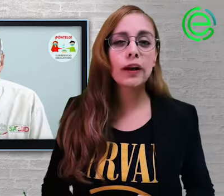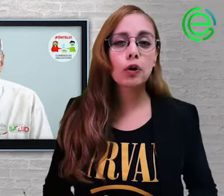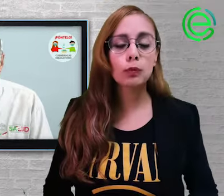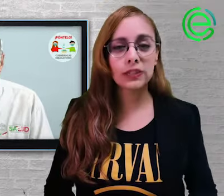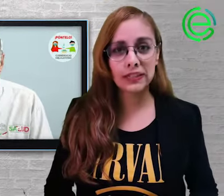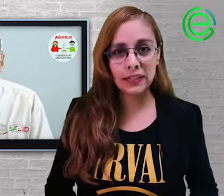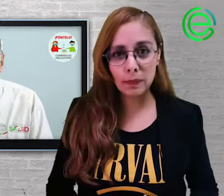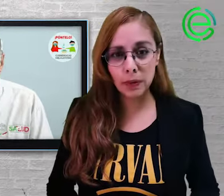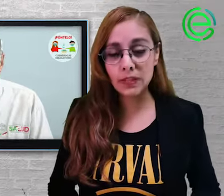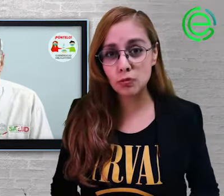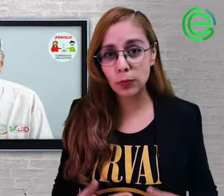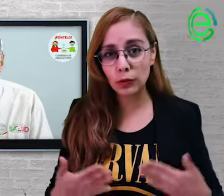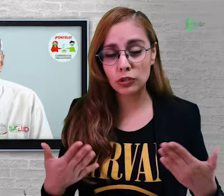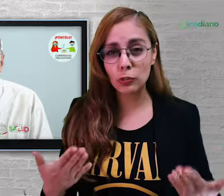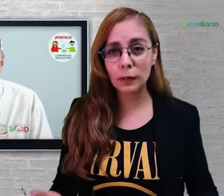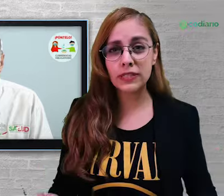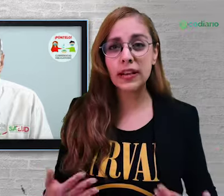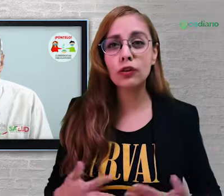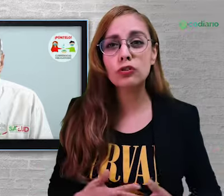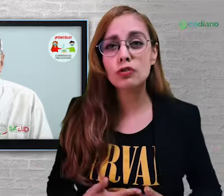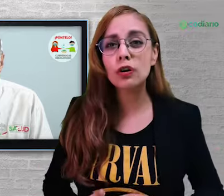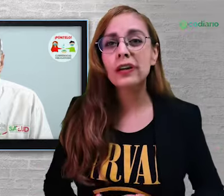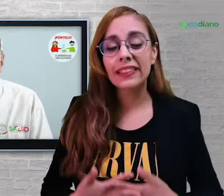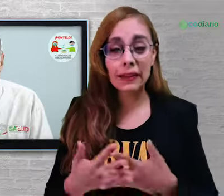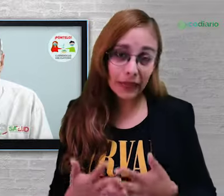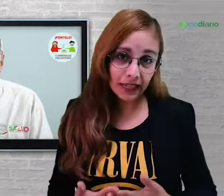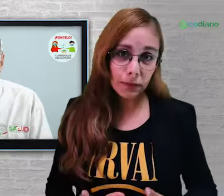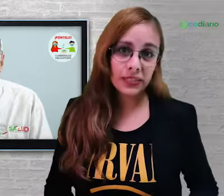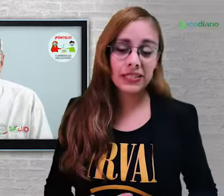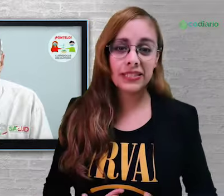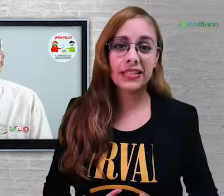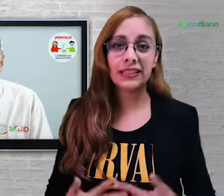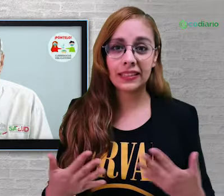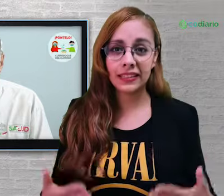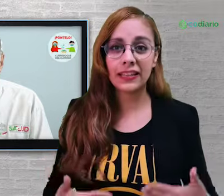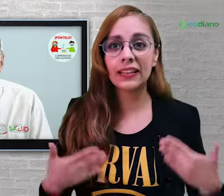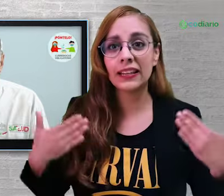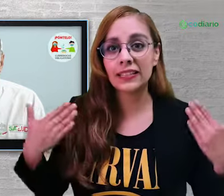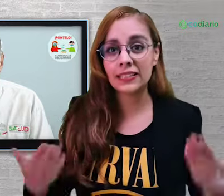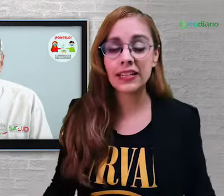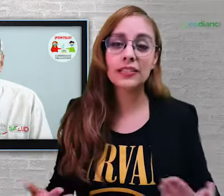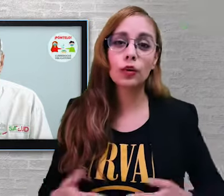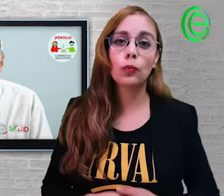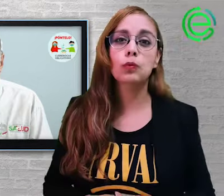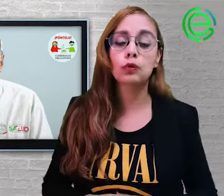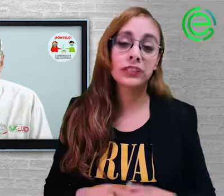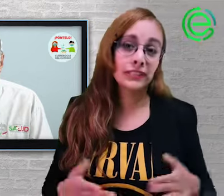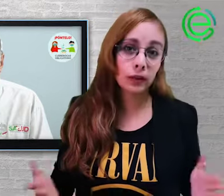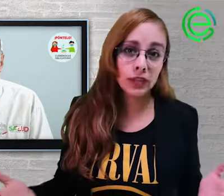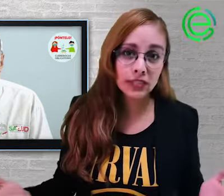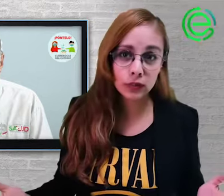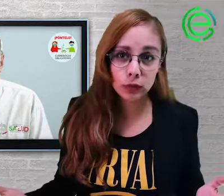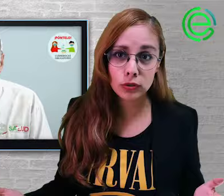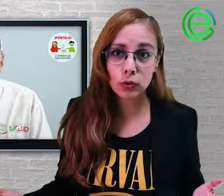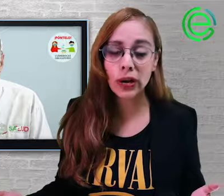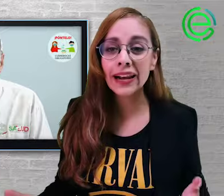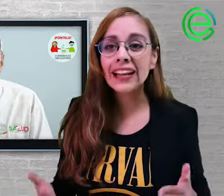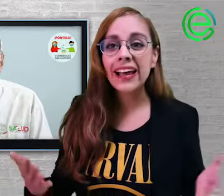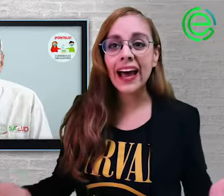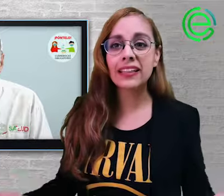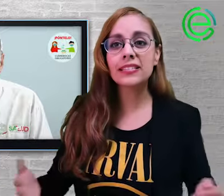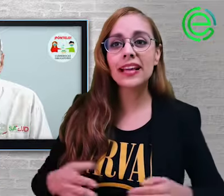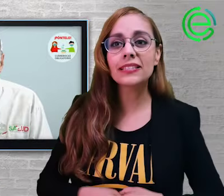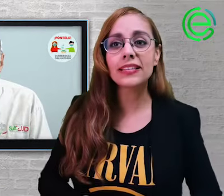no será como se tenía previsto el próximo mes de agosto de manera presencial. Tendrá que realizarse como se cerró el ciclo